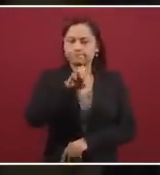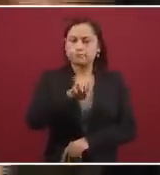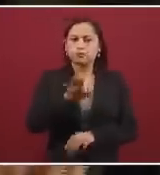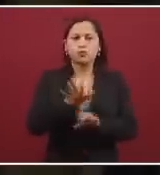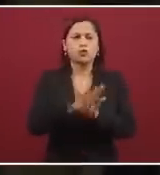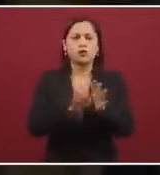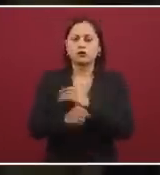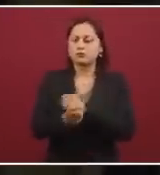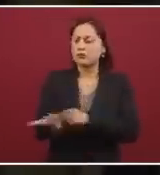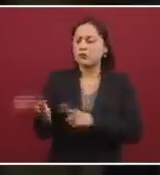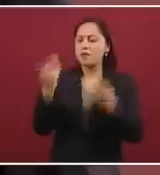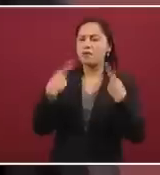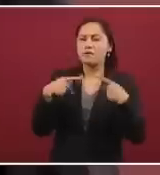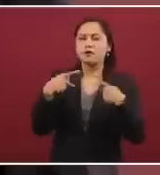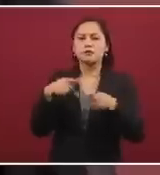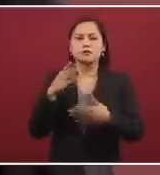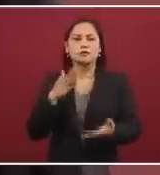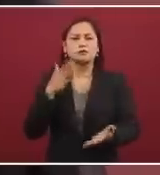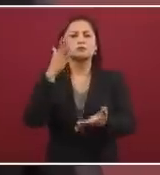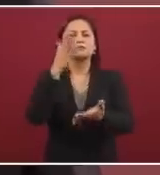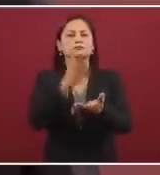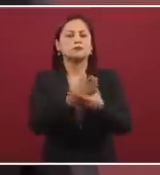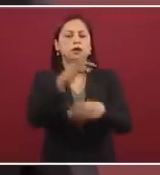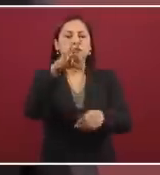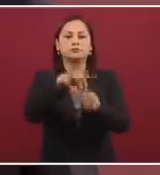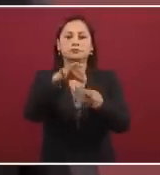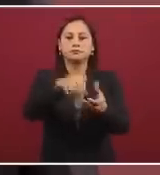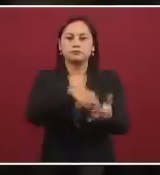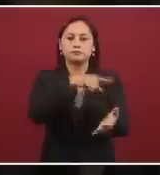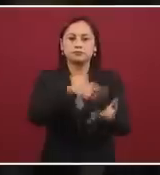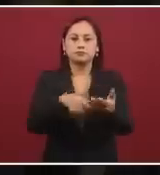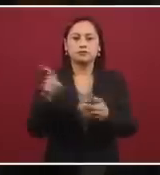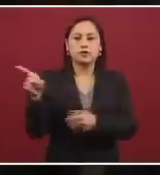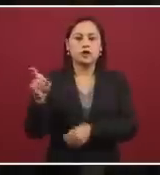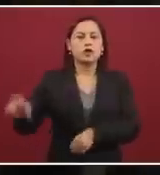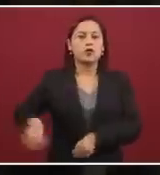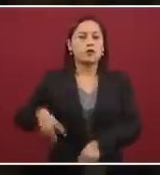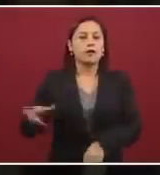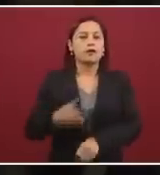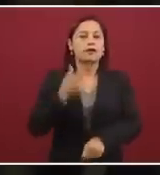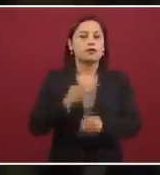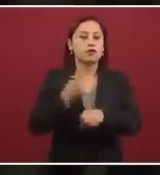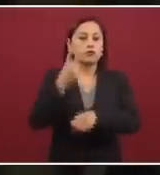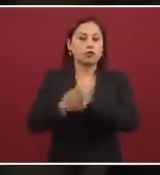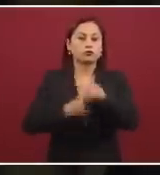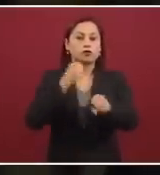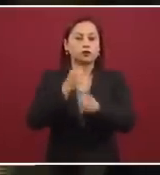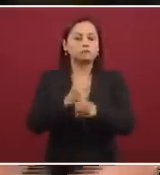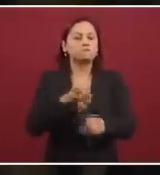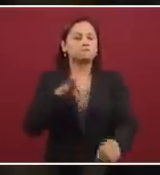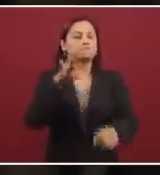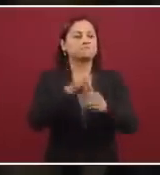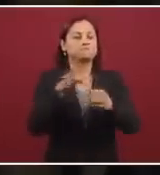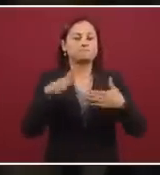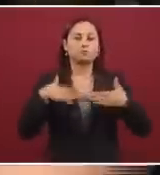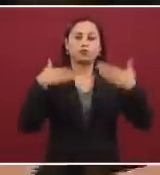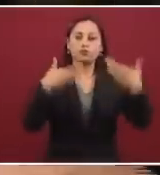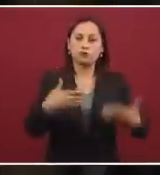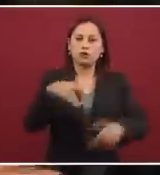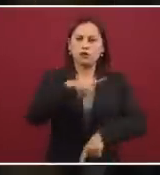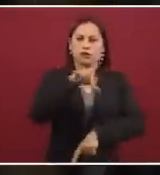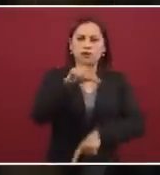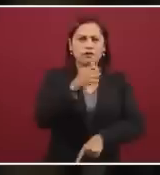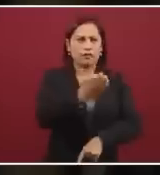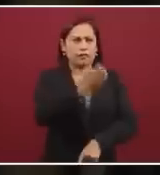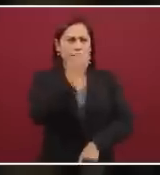a votar por un gobernador de dos años y después le salen con que va a ser de cinco años algo así como si uno hace un contrato